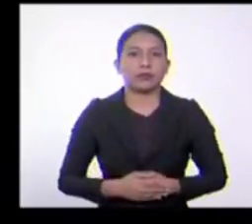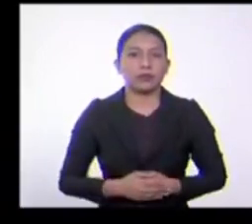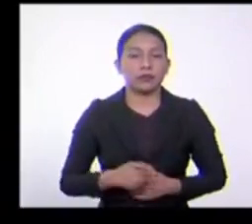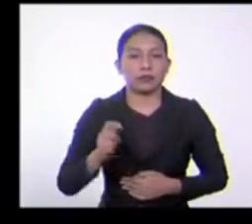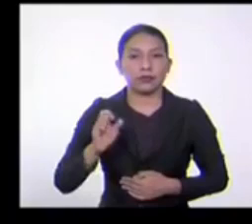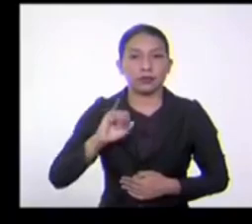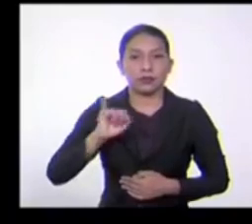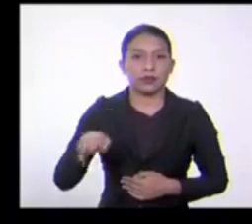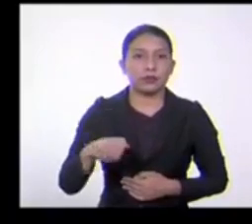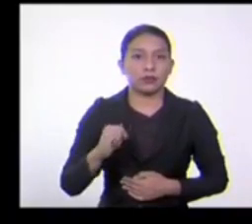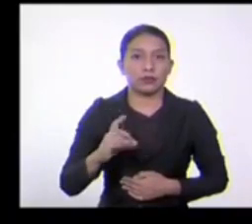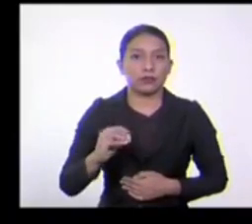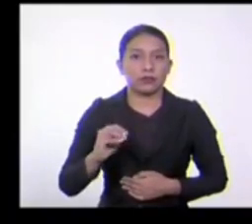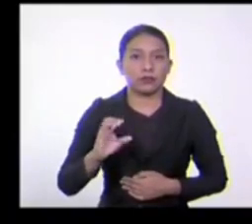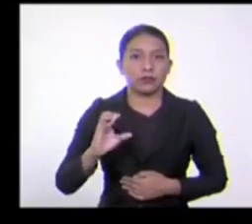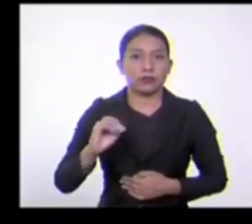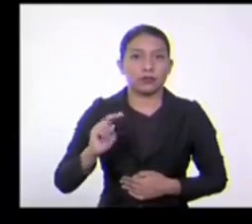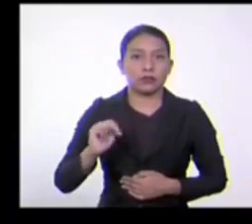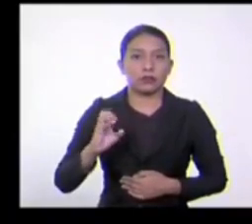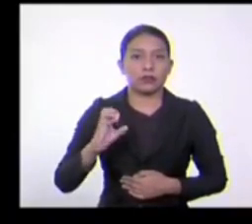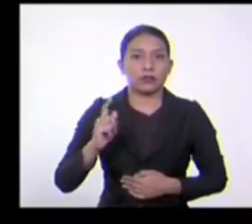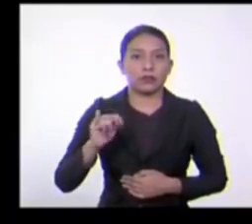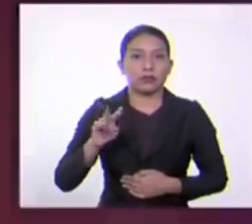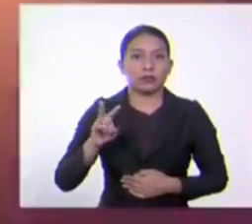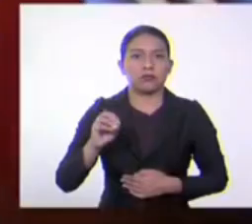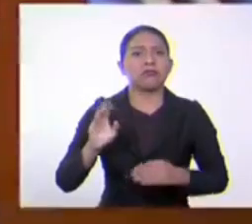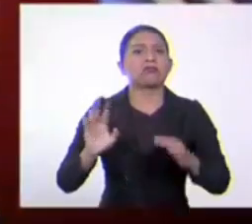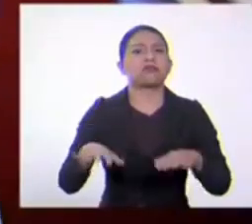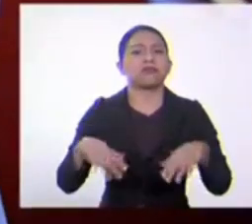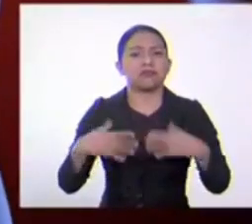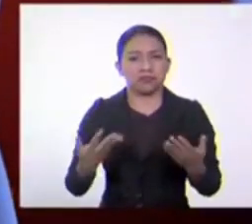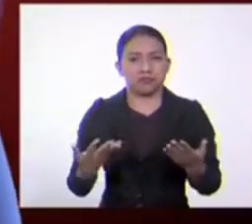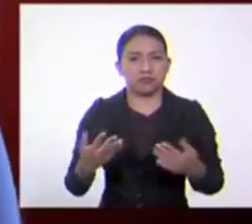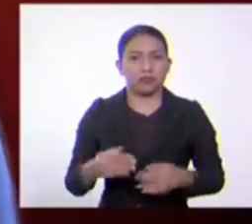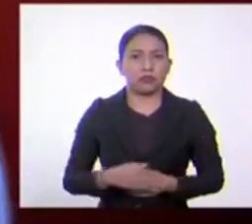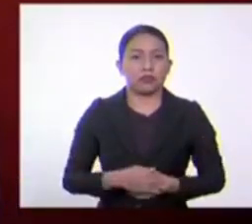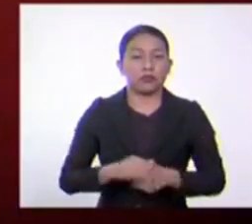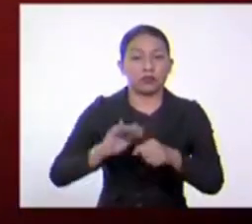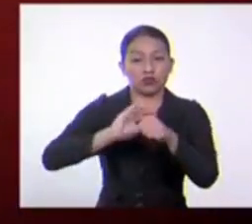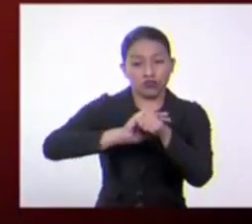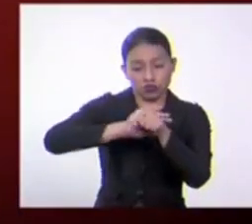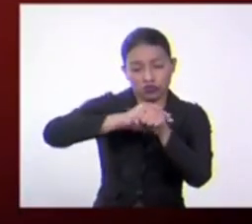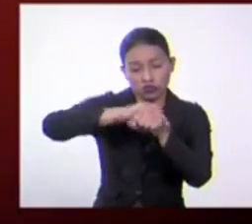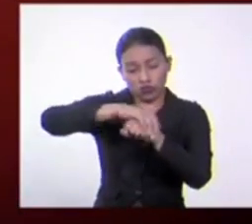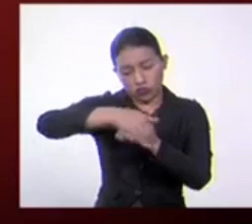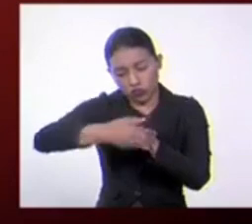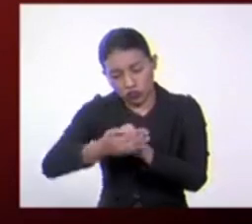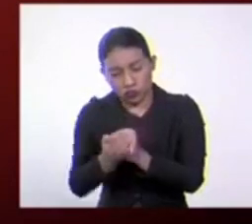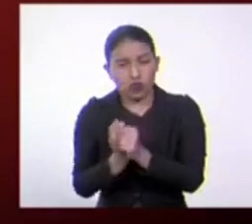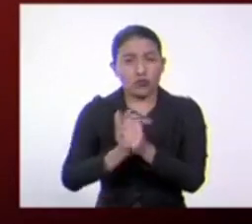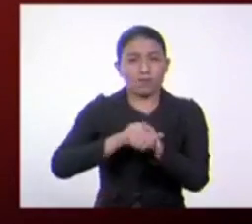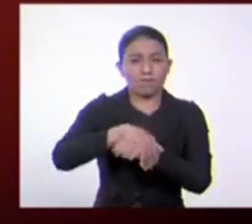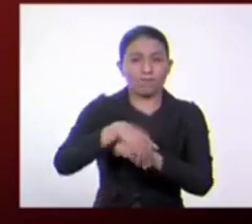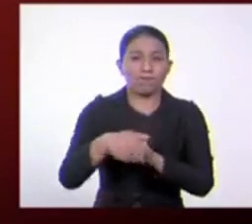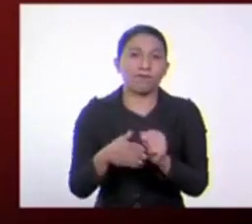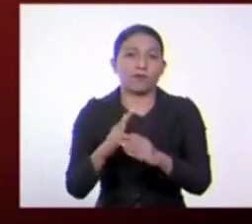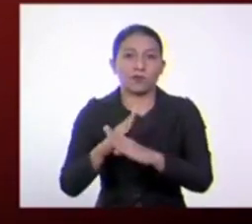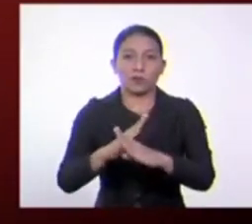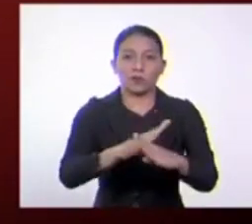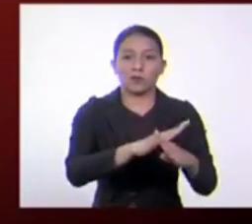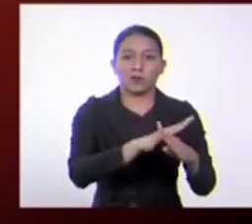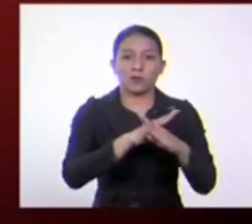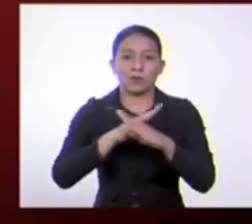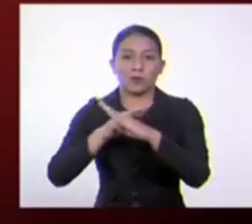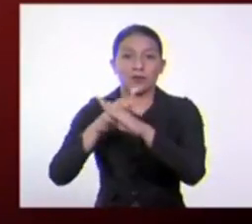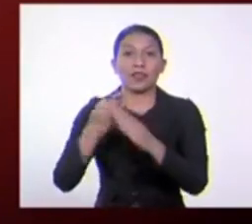conectivo. El tejido conectivo envuelve o forma capas conectoras y protectoras entre los